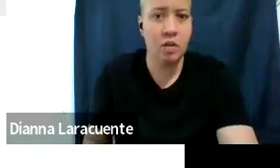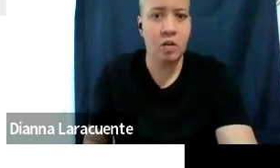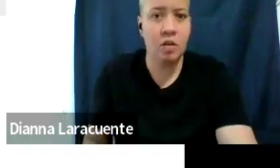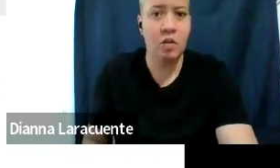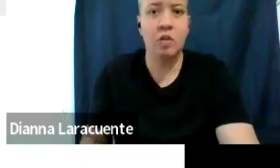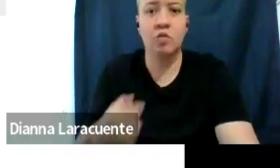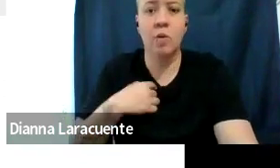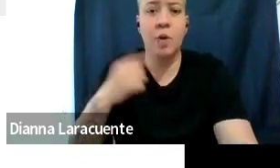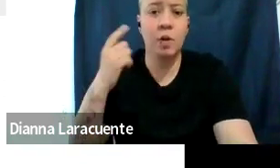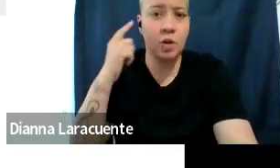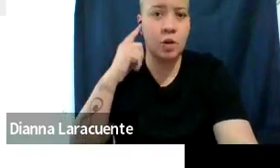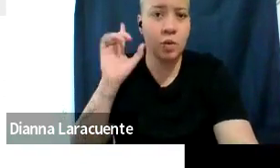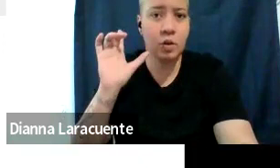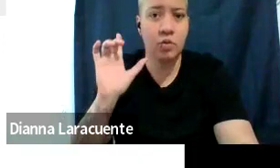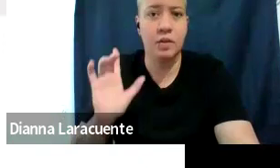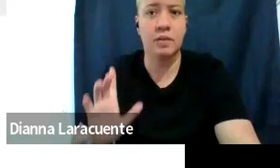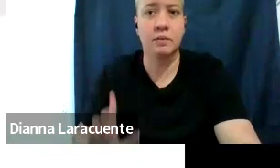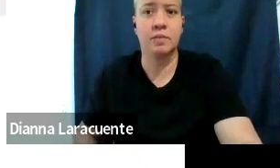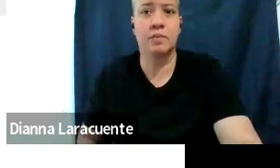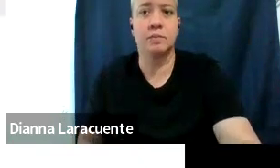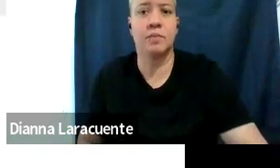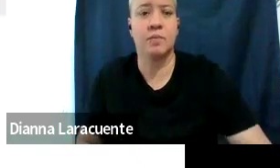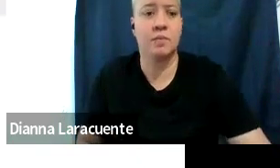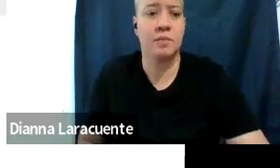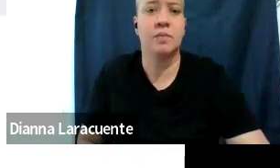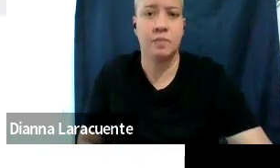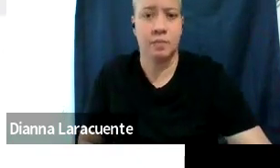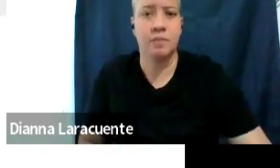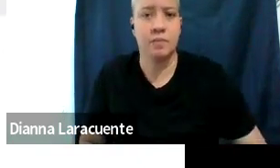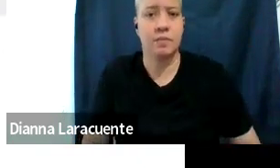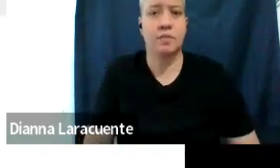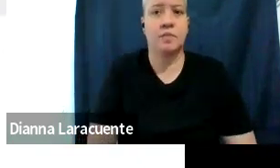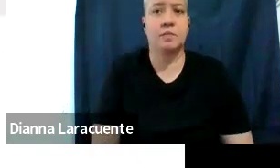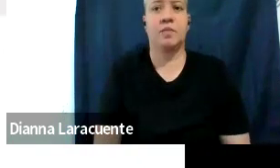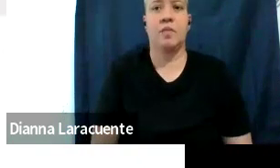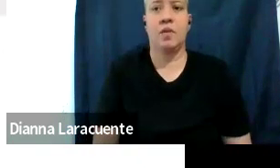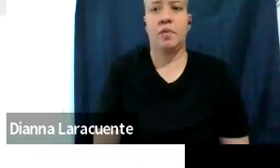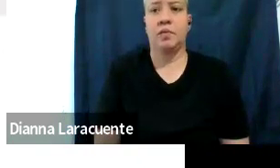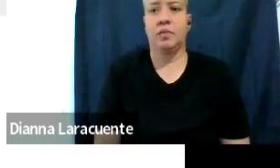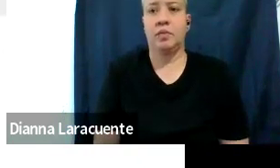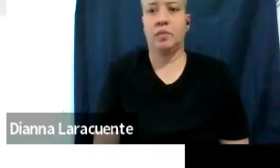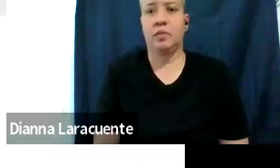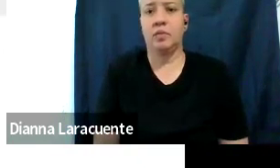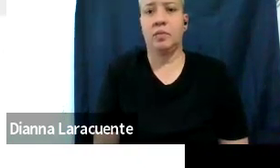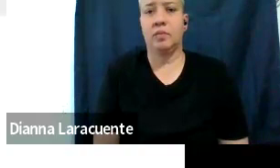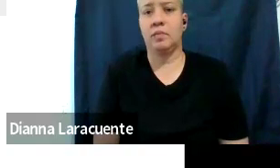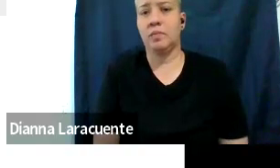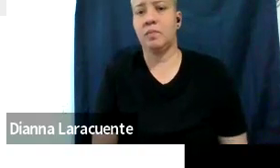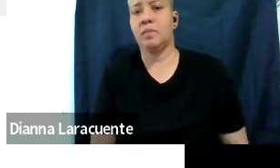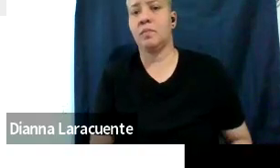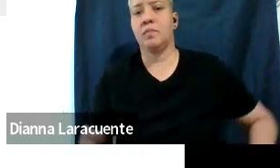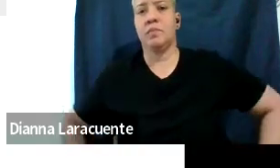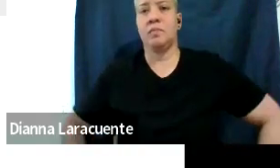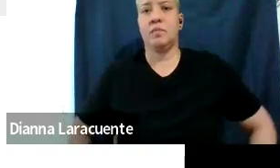No me están oyendo. Yo por lo menos lo puedo escuchar. Tú lo puedes escuchar. ¿Cómo yo sé si la gente me está escuchando? No